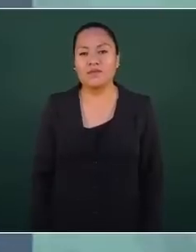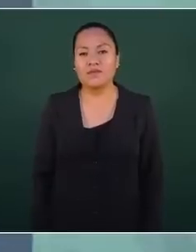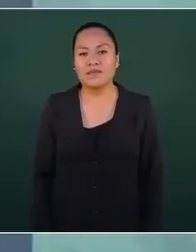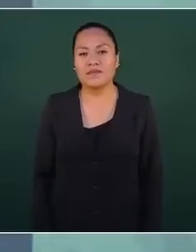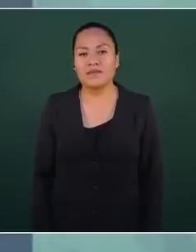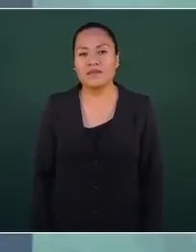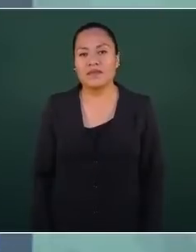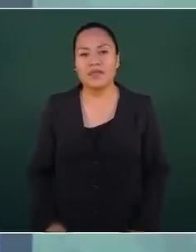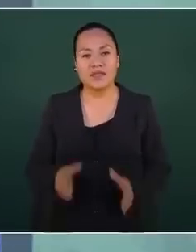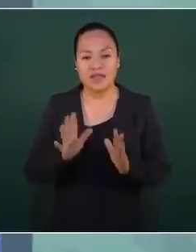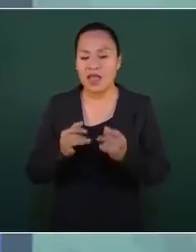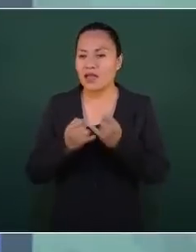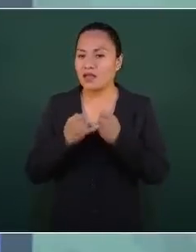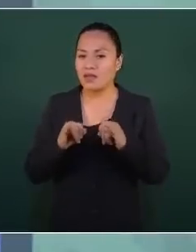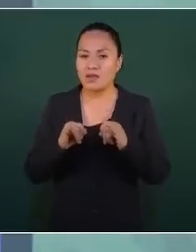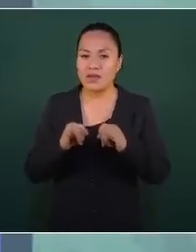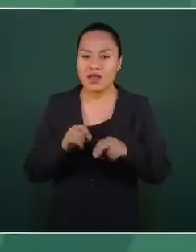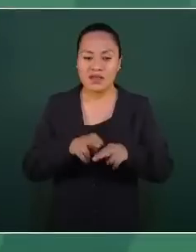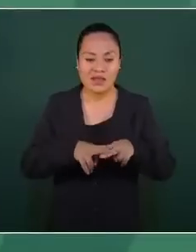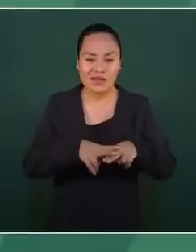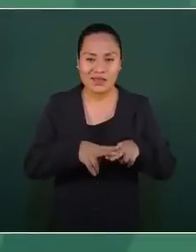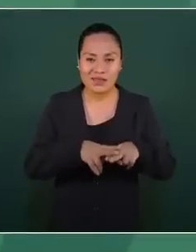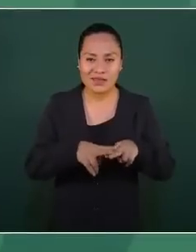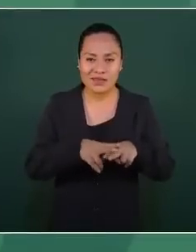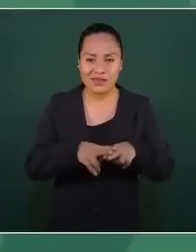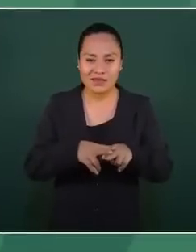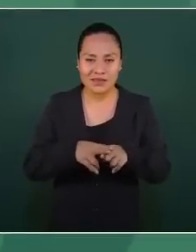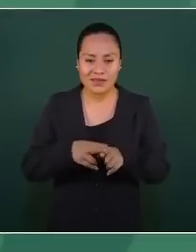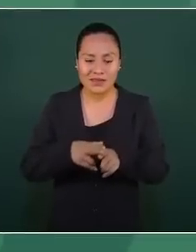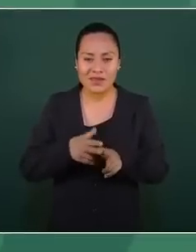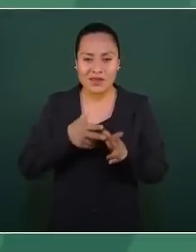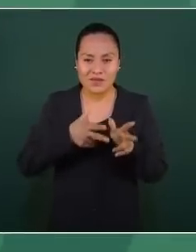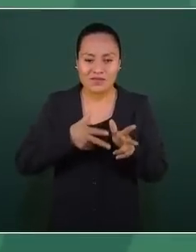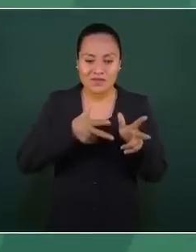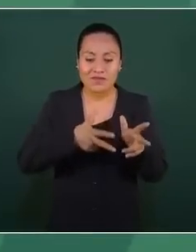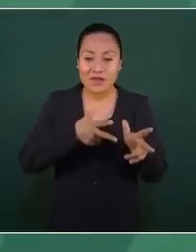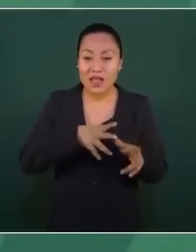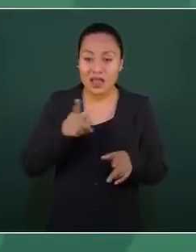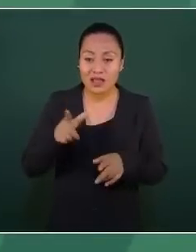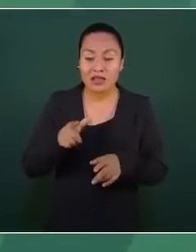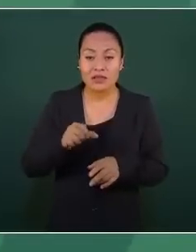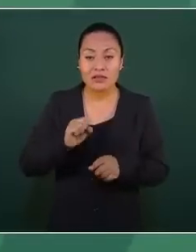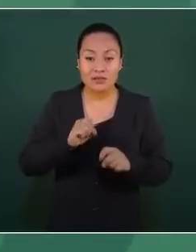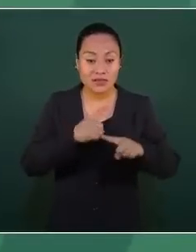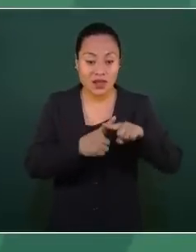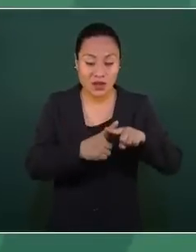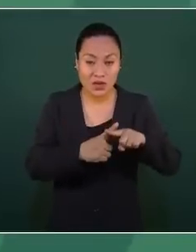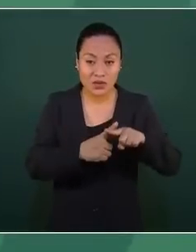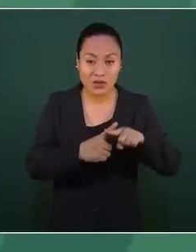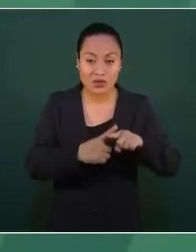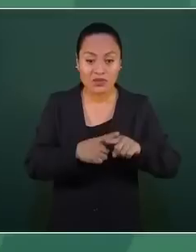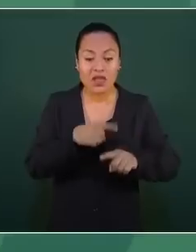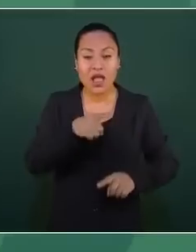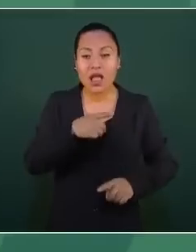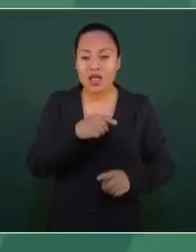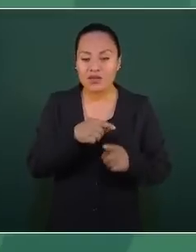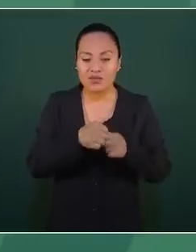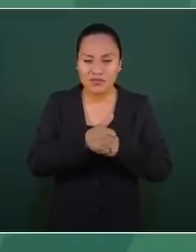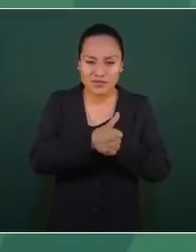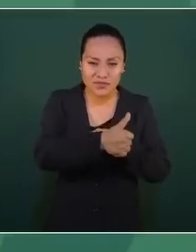vamos a inaugurar ya el tren de Salina Cruz a Coatzacoalcos, tren de carga y de